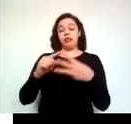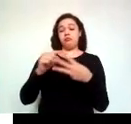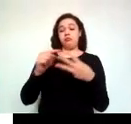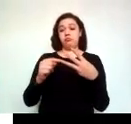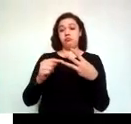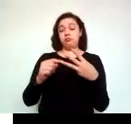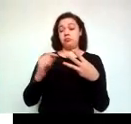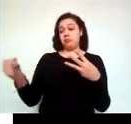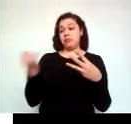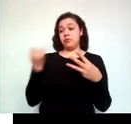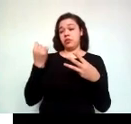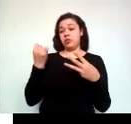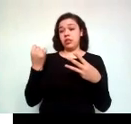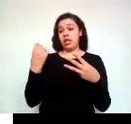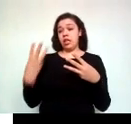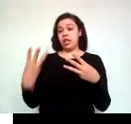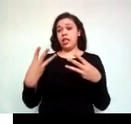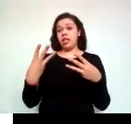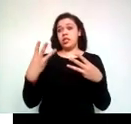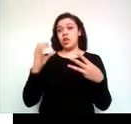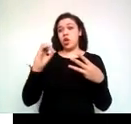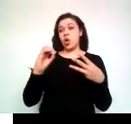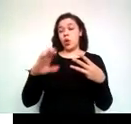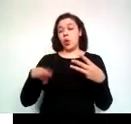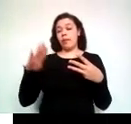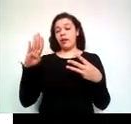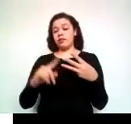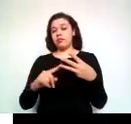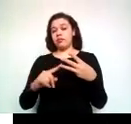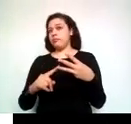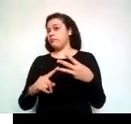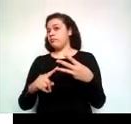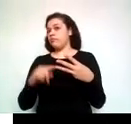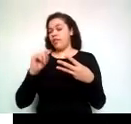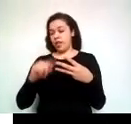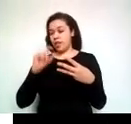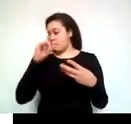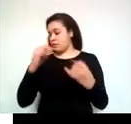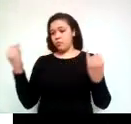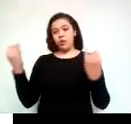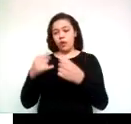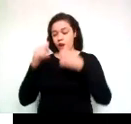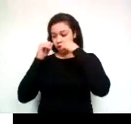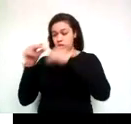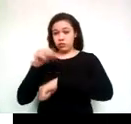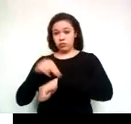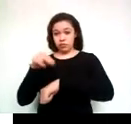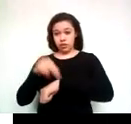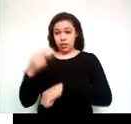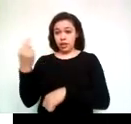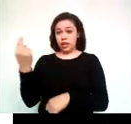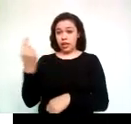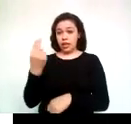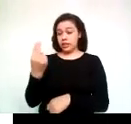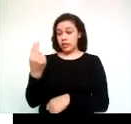sí en 3 o más preguntas? Ok, este colaborador también requiere de atención clínica, ¿no? Entonces,